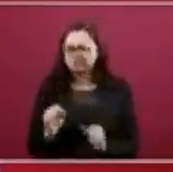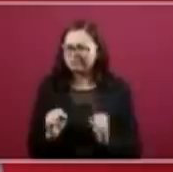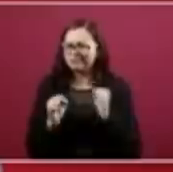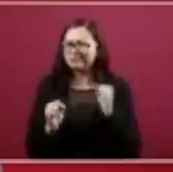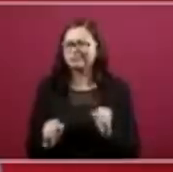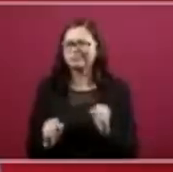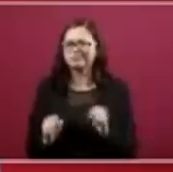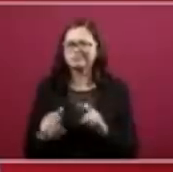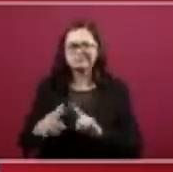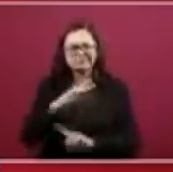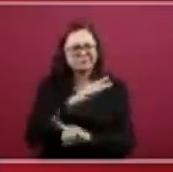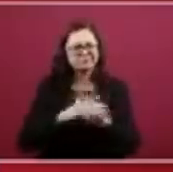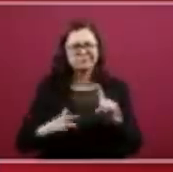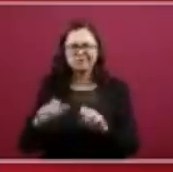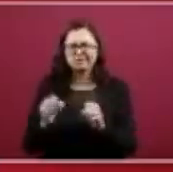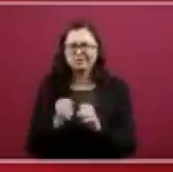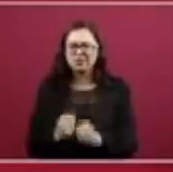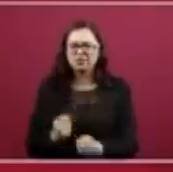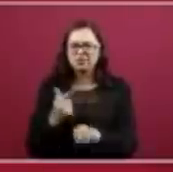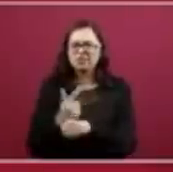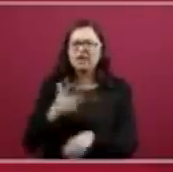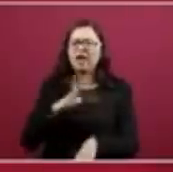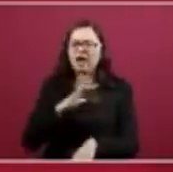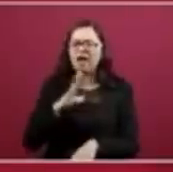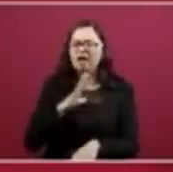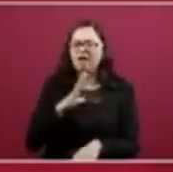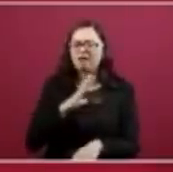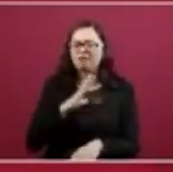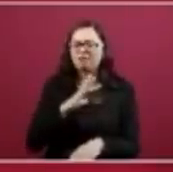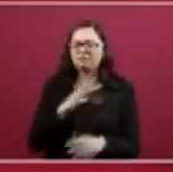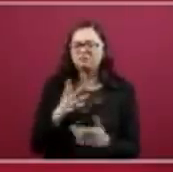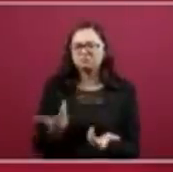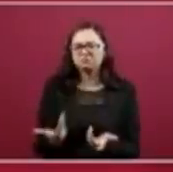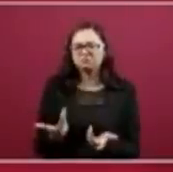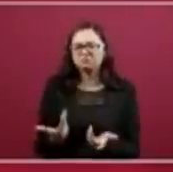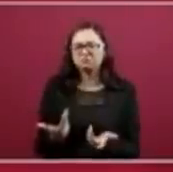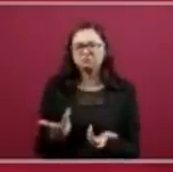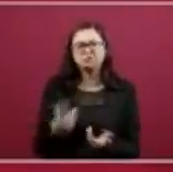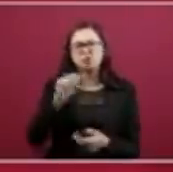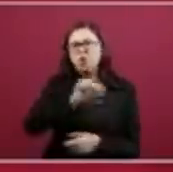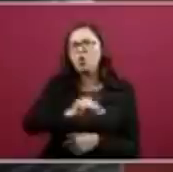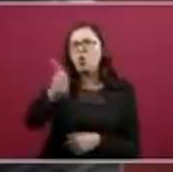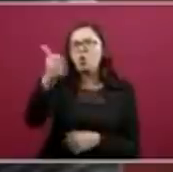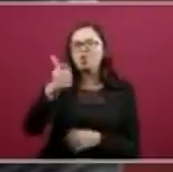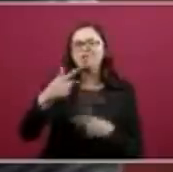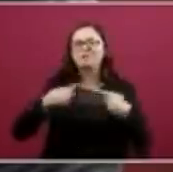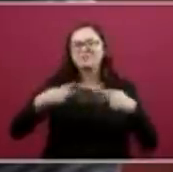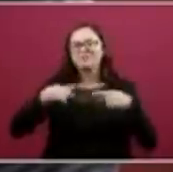en el país para eso, ¿no? Si lo están haciendo los extranjeros, ¿por qué no los